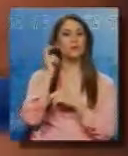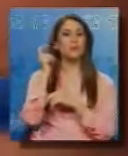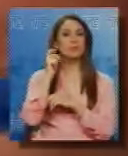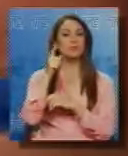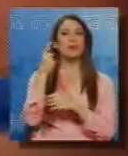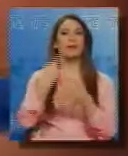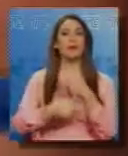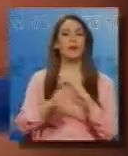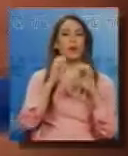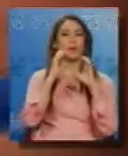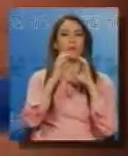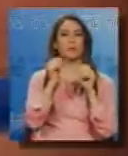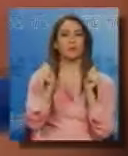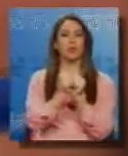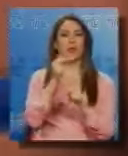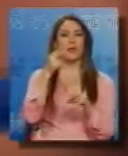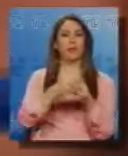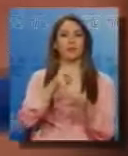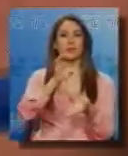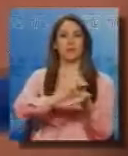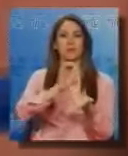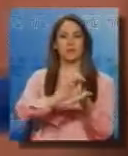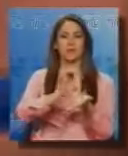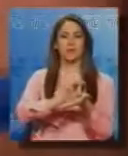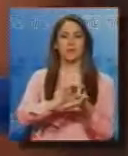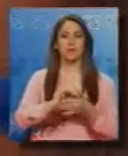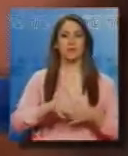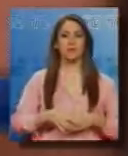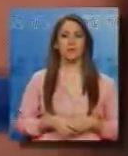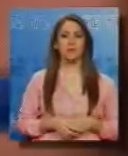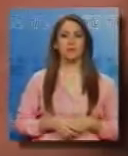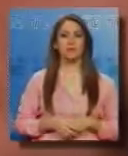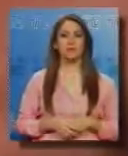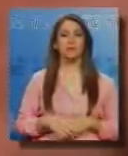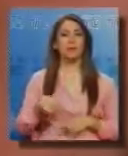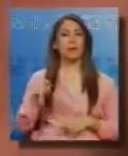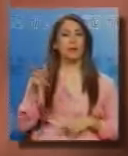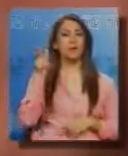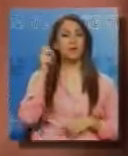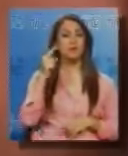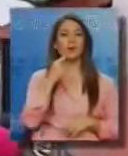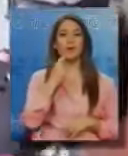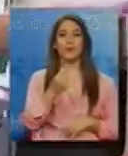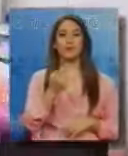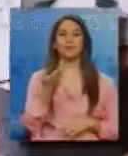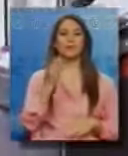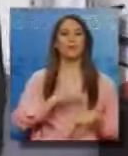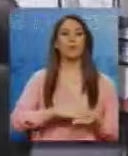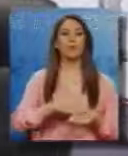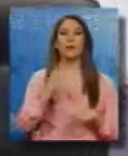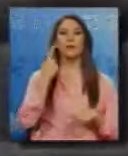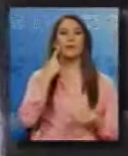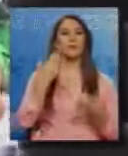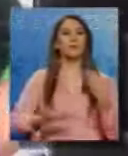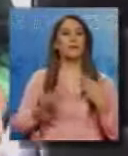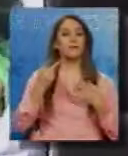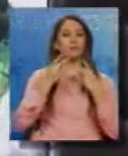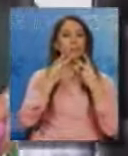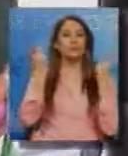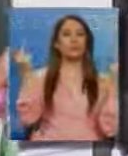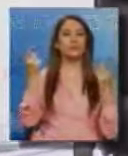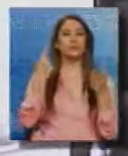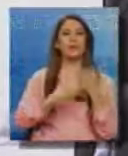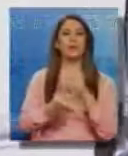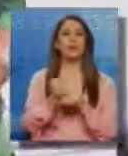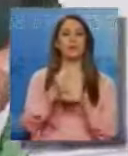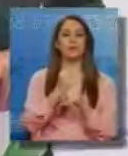grabados de una conversación de la ex candidata a la presidencia, Marta Roldós. En las grabaciones se la escucha cuando hace referencia a un supuesto anuncio que haría el Cuerpo